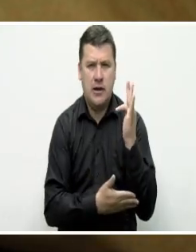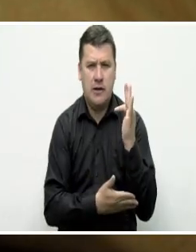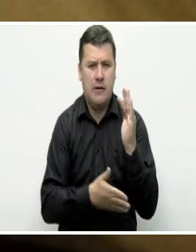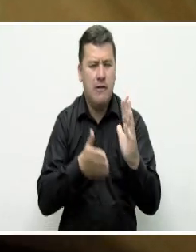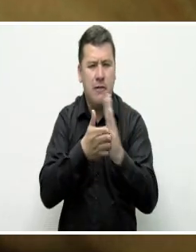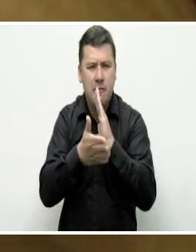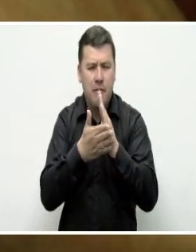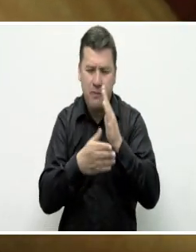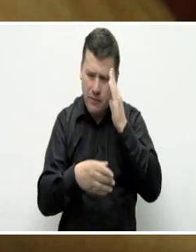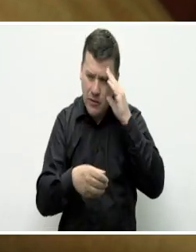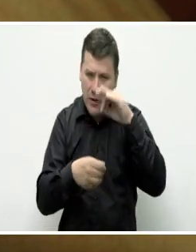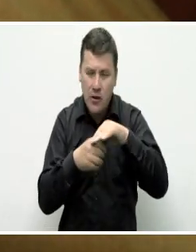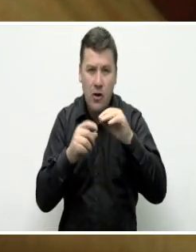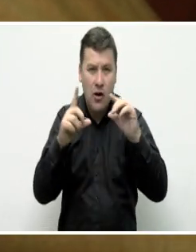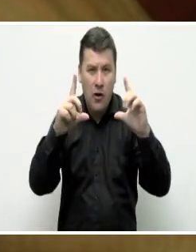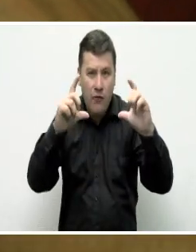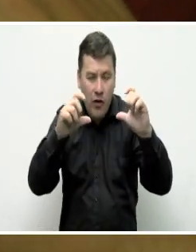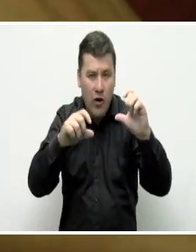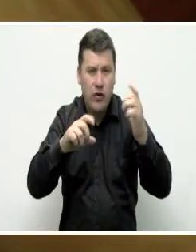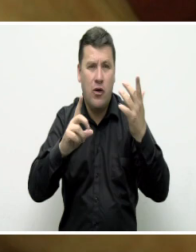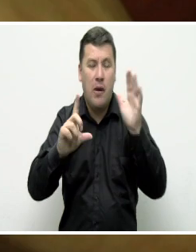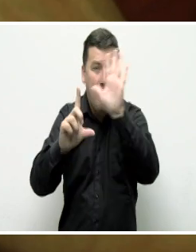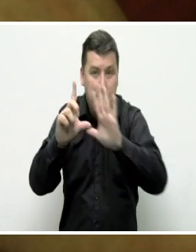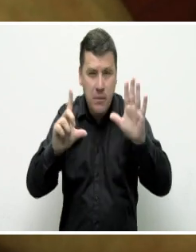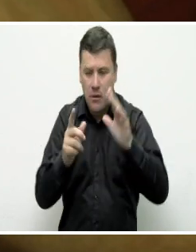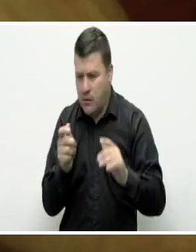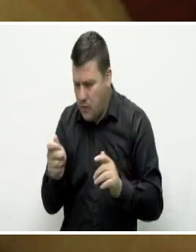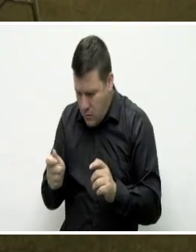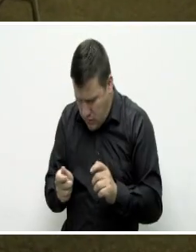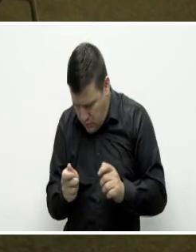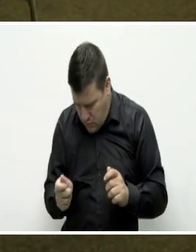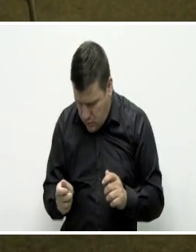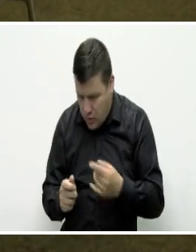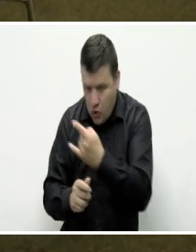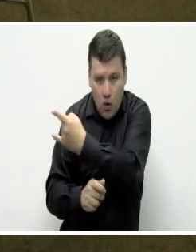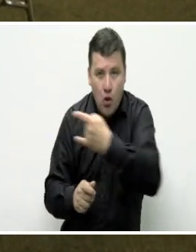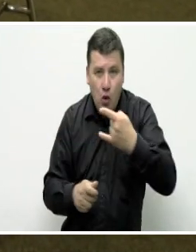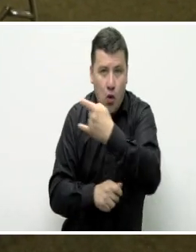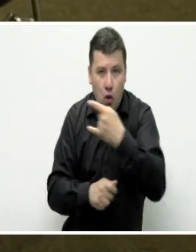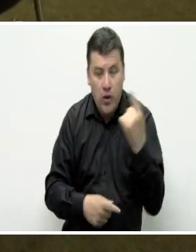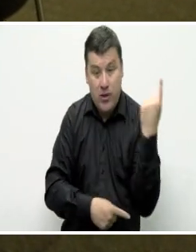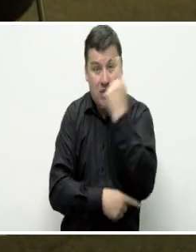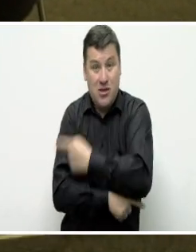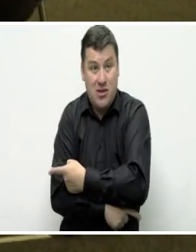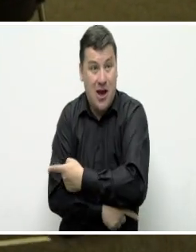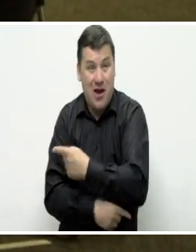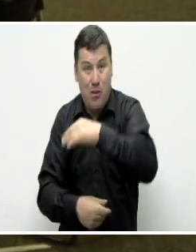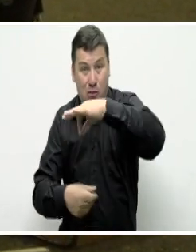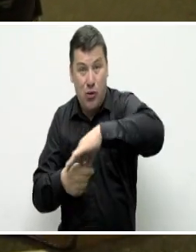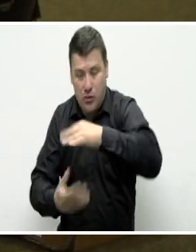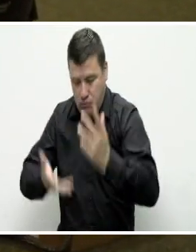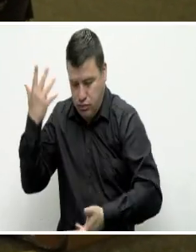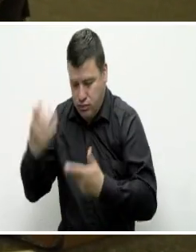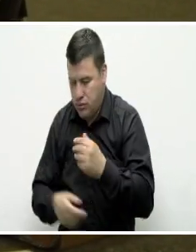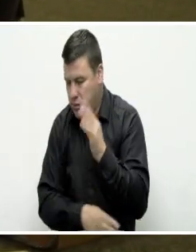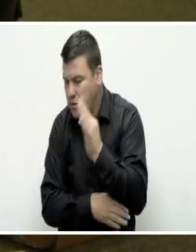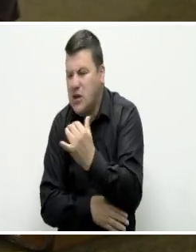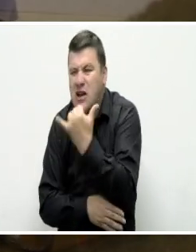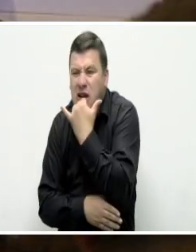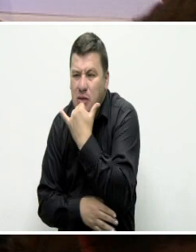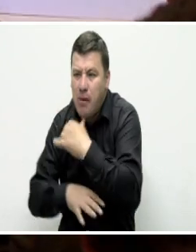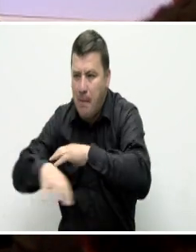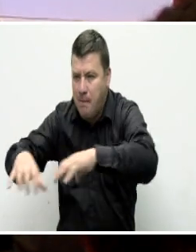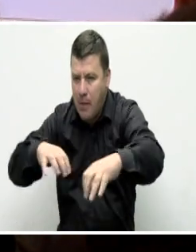a través de fotos y videos en tiempo real del funcionamiento de las mesas el día de las votaciones y de lo ocurrido en las